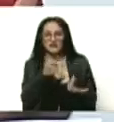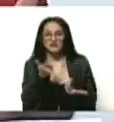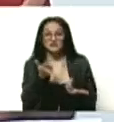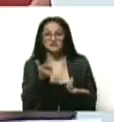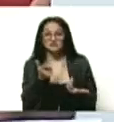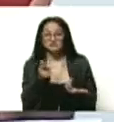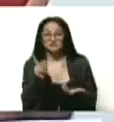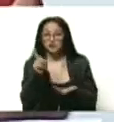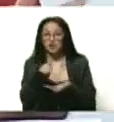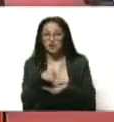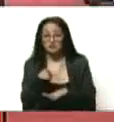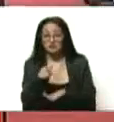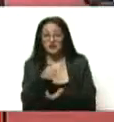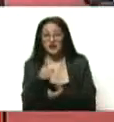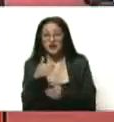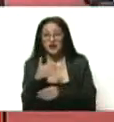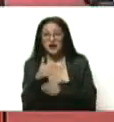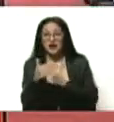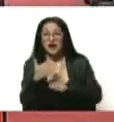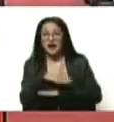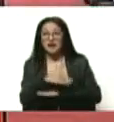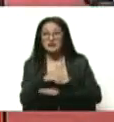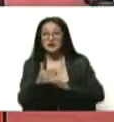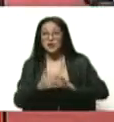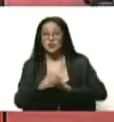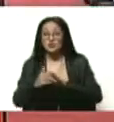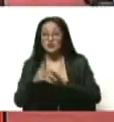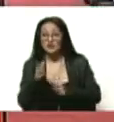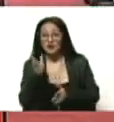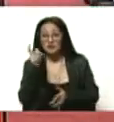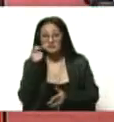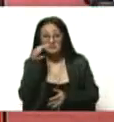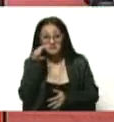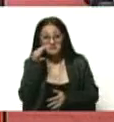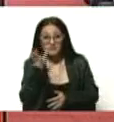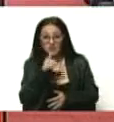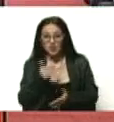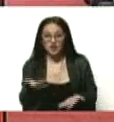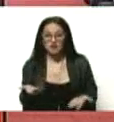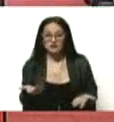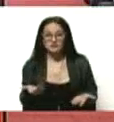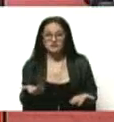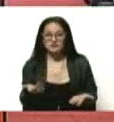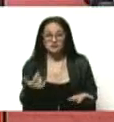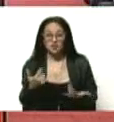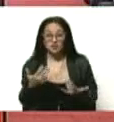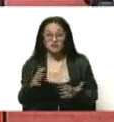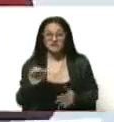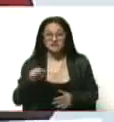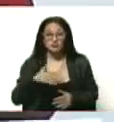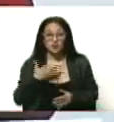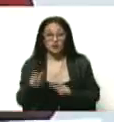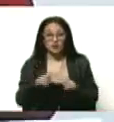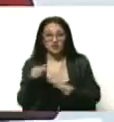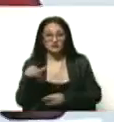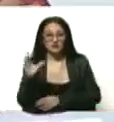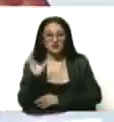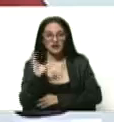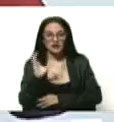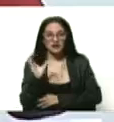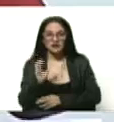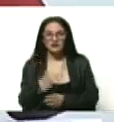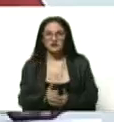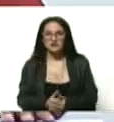las comunidades, no llegan, ¿verdad? Ninguno, no hay presencia. Pero si pudieran también lo harían desde Caracas,